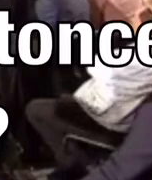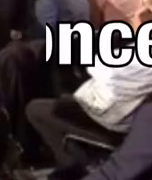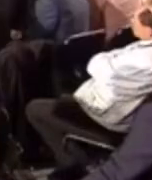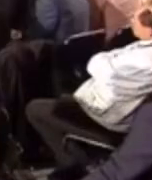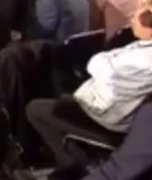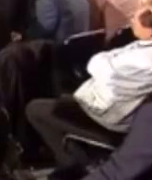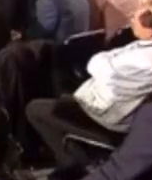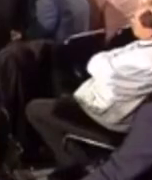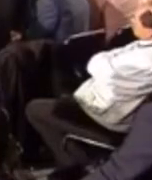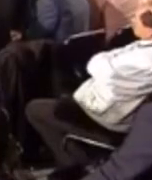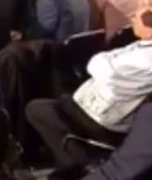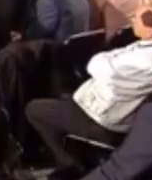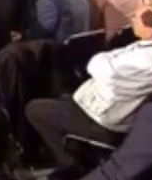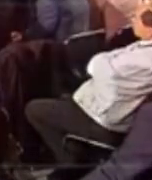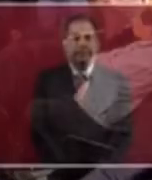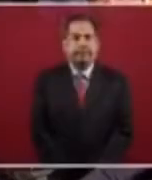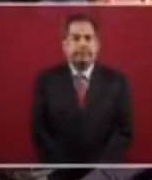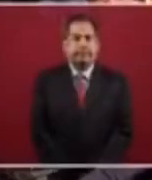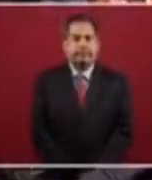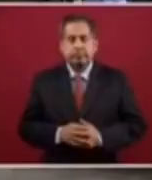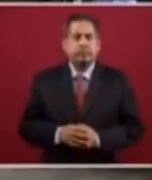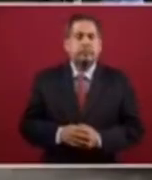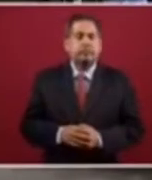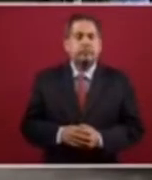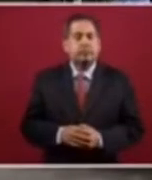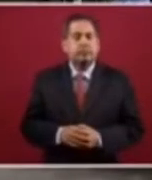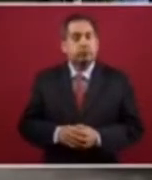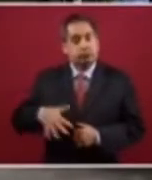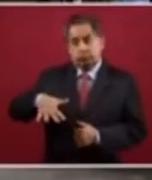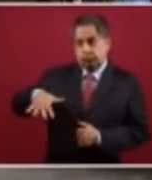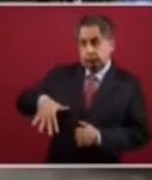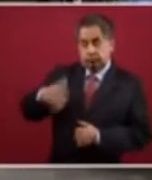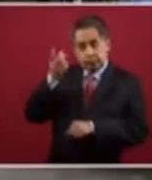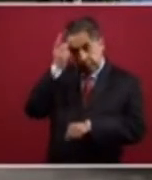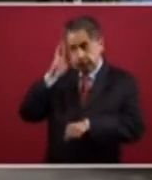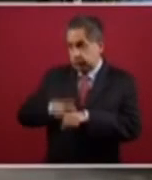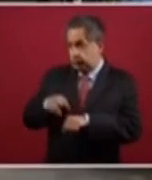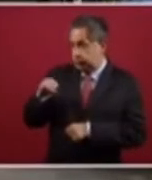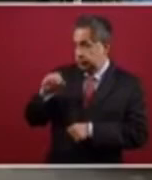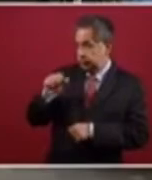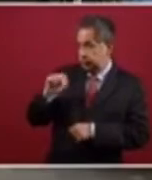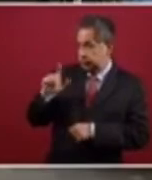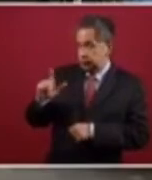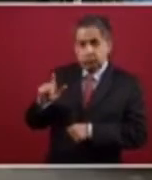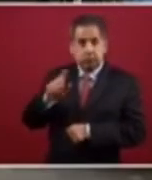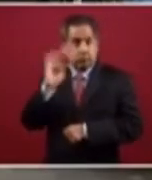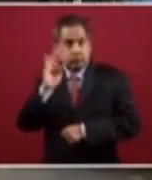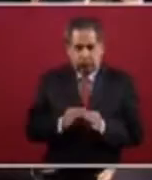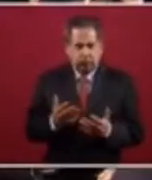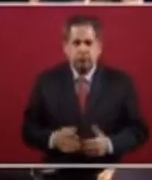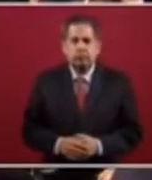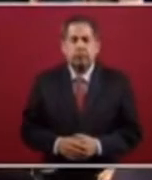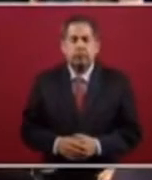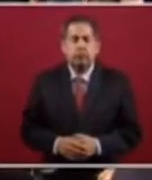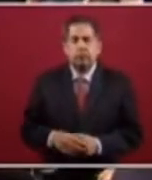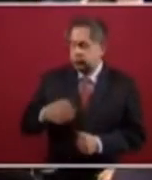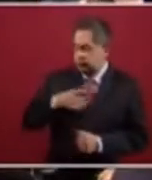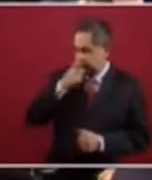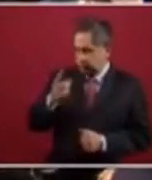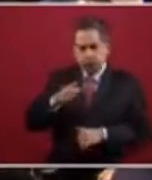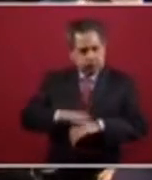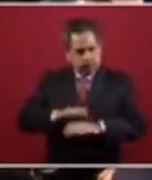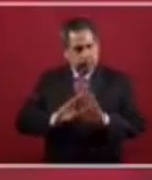Vamos, gracias. Siéntese usted. Acaba de decir el director Barrett, ¿está en riesgo su puesto dentro de la CFE? Decirles que estoy